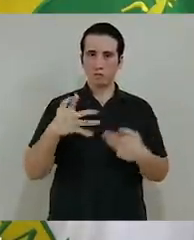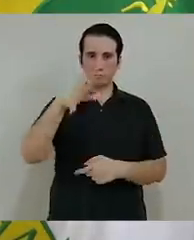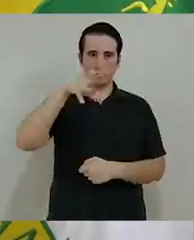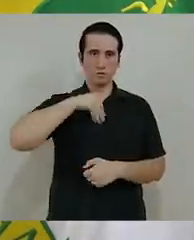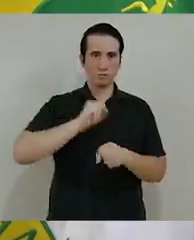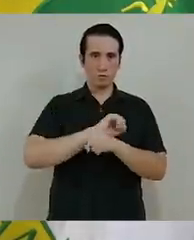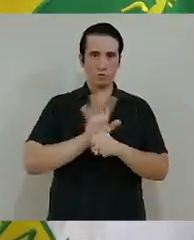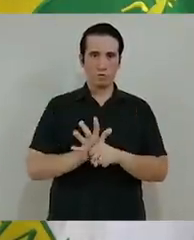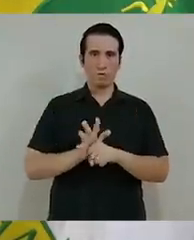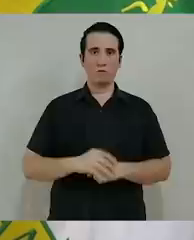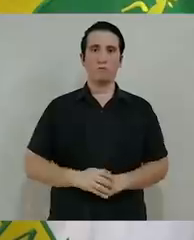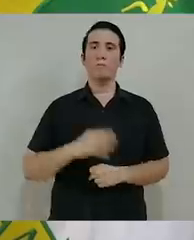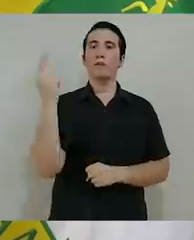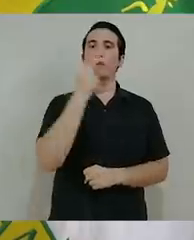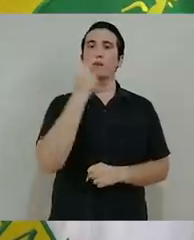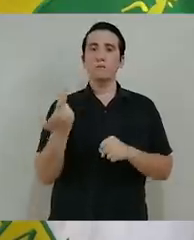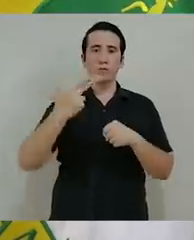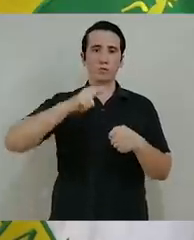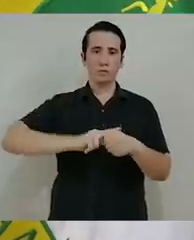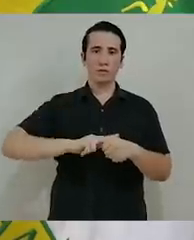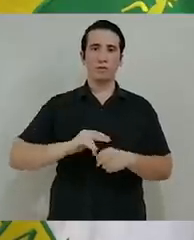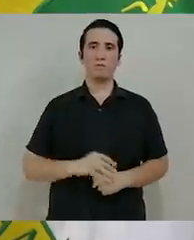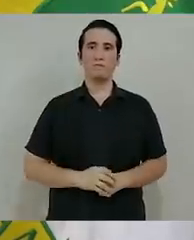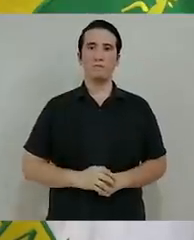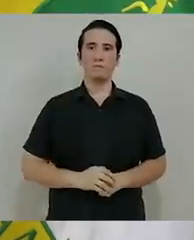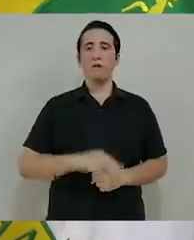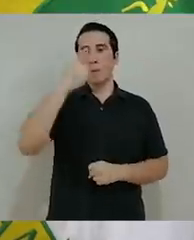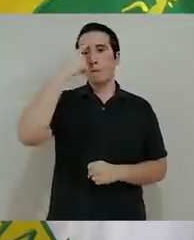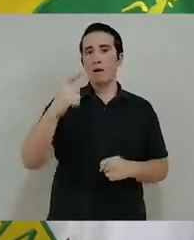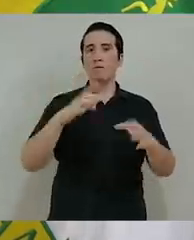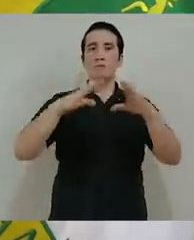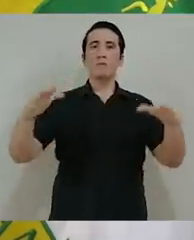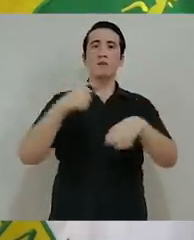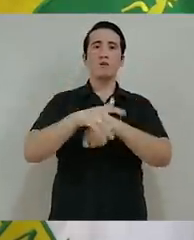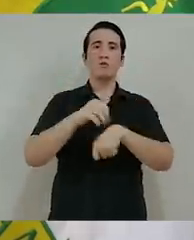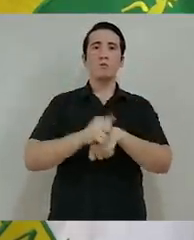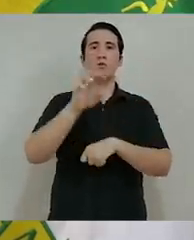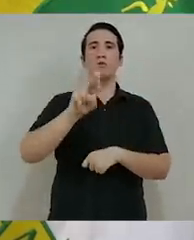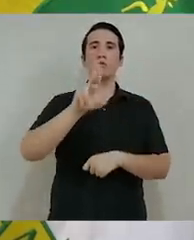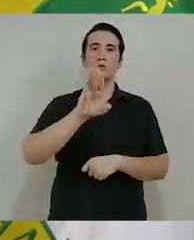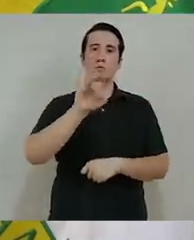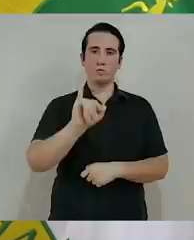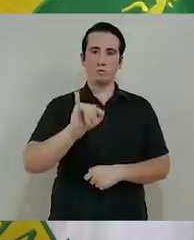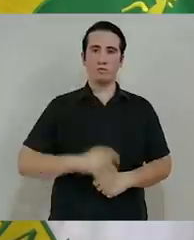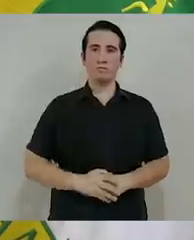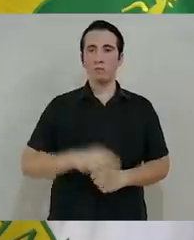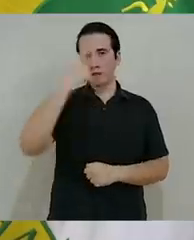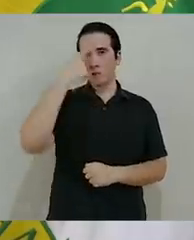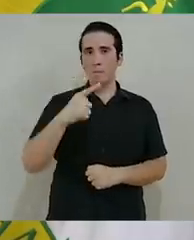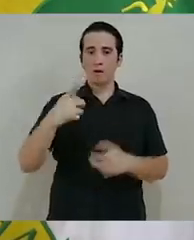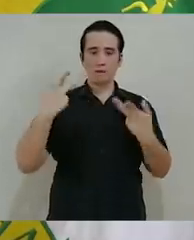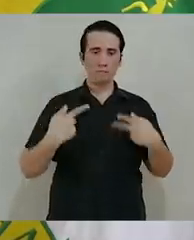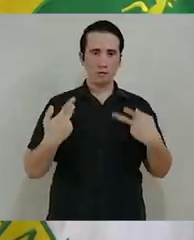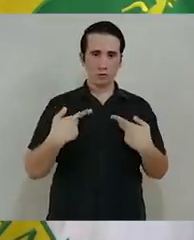para atender a quienes se contagien del coronavirus y requieran hospitalización, así como para incrementar el número de unidades de cuidados